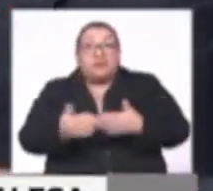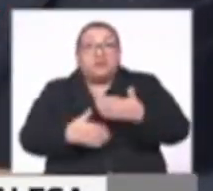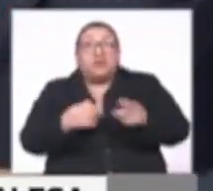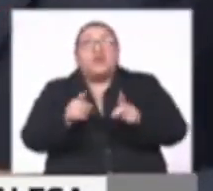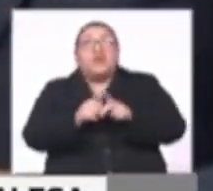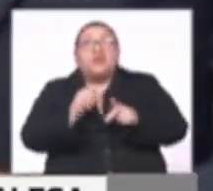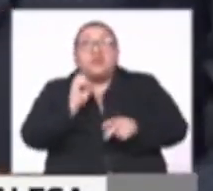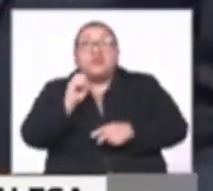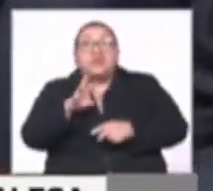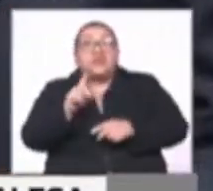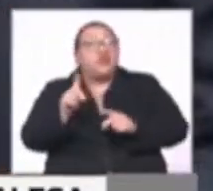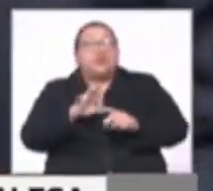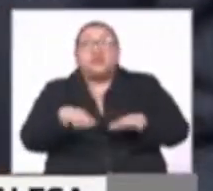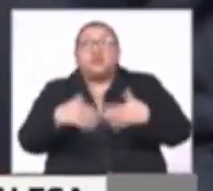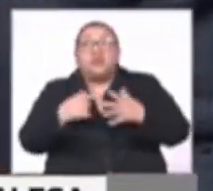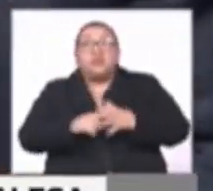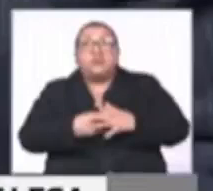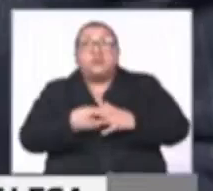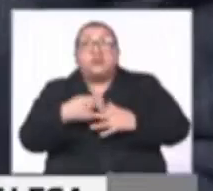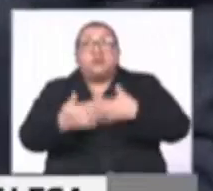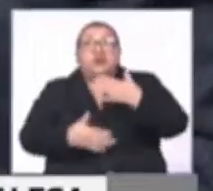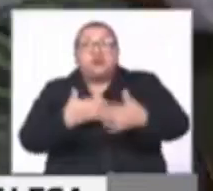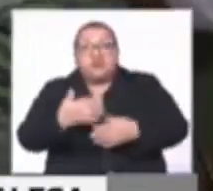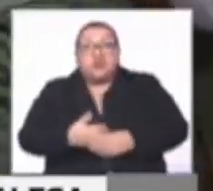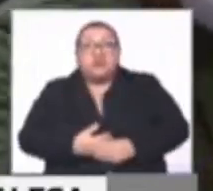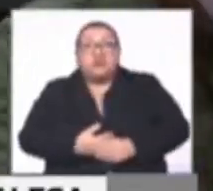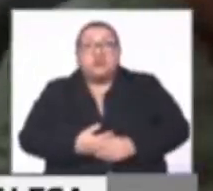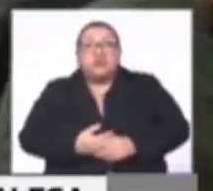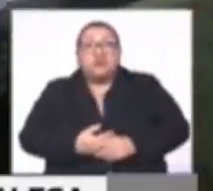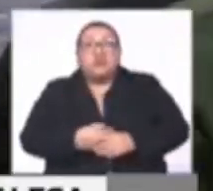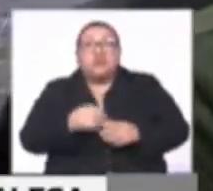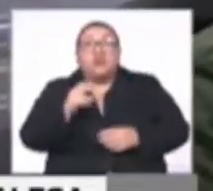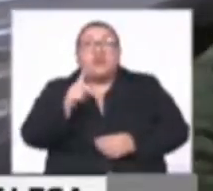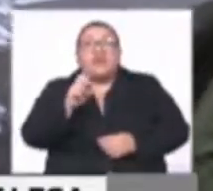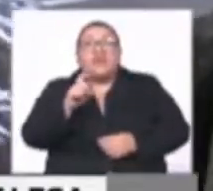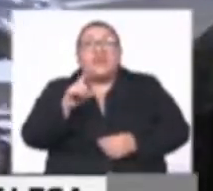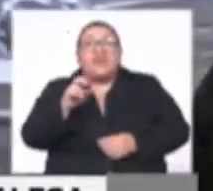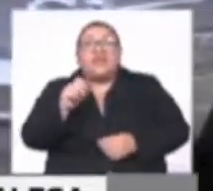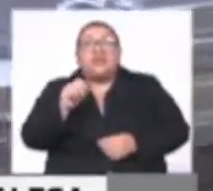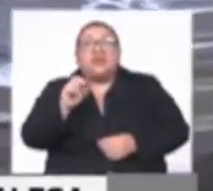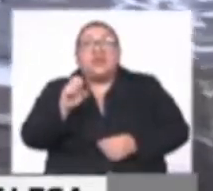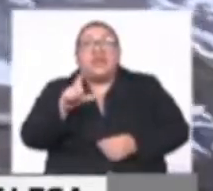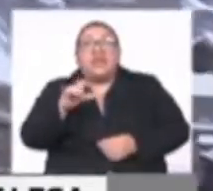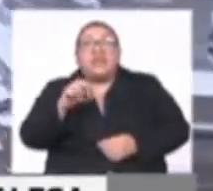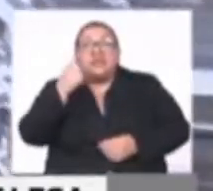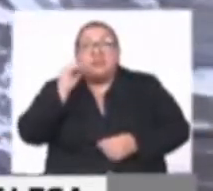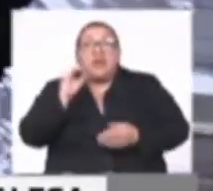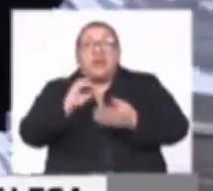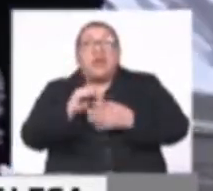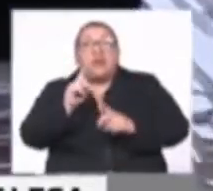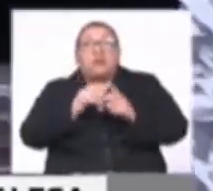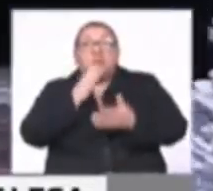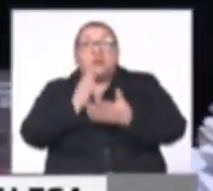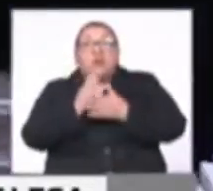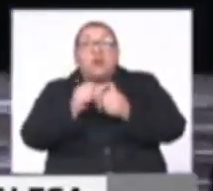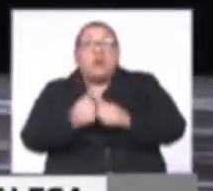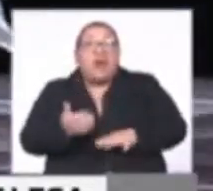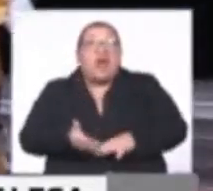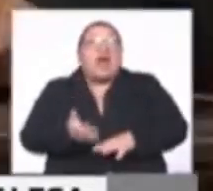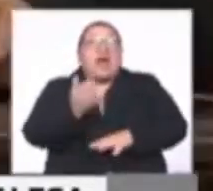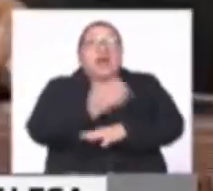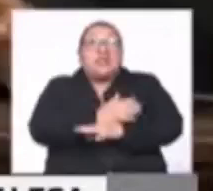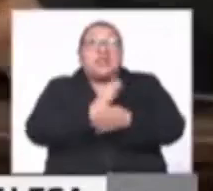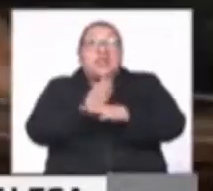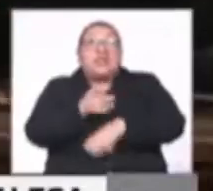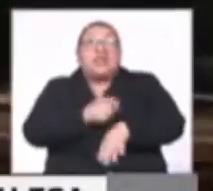Además, establece que no se puede iniciar procesos calificados como delito de lesa humanidad para hechos acaecidos con anterioridad a la